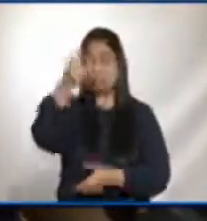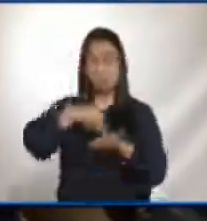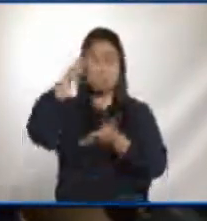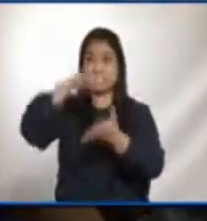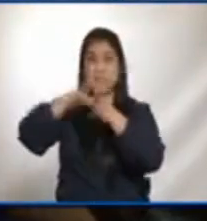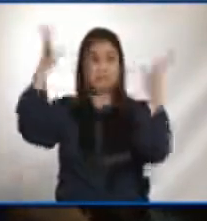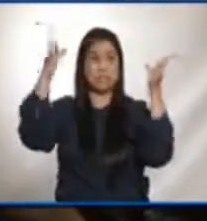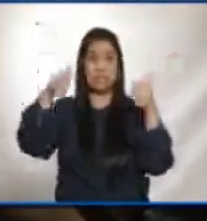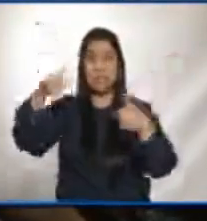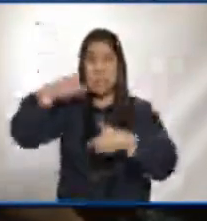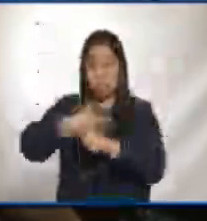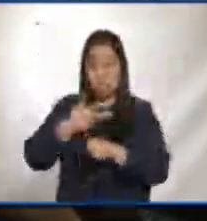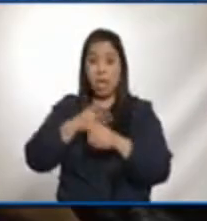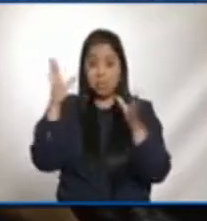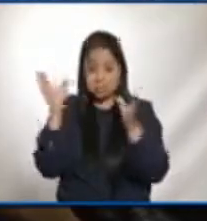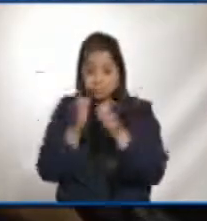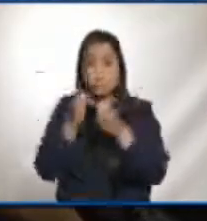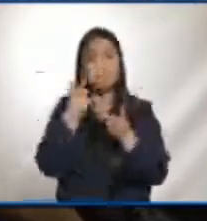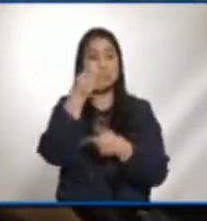es AstraZeneca, que había hecho,